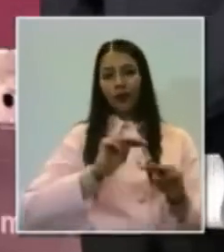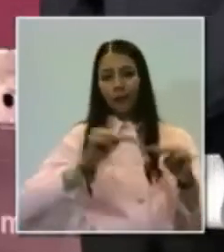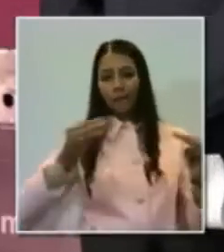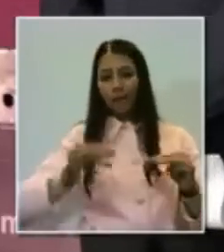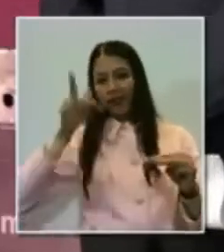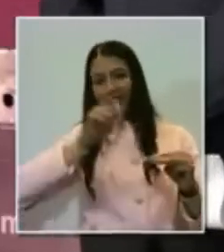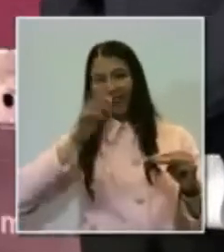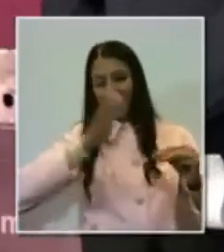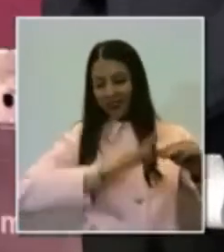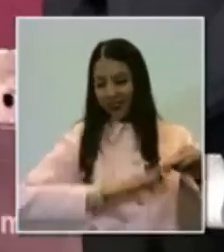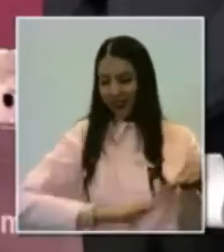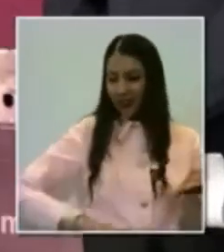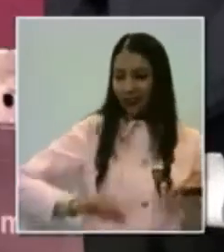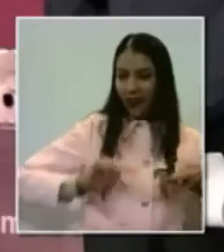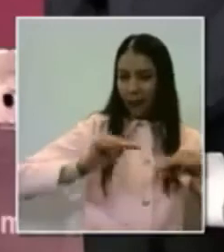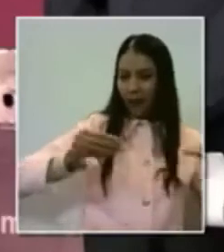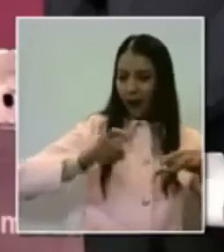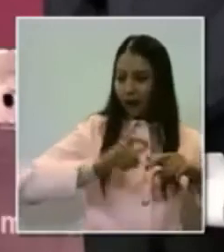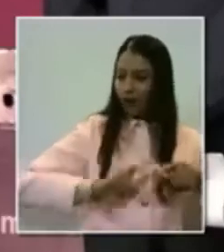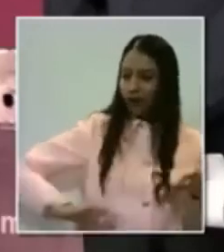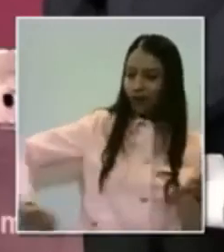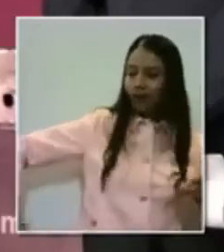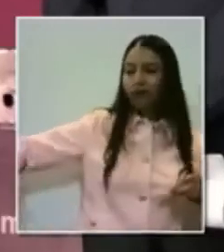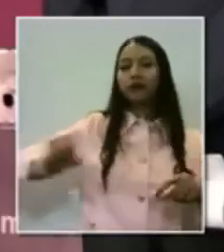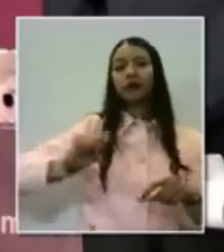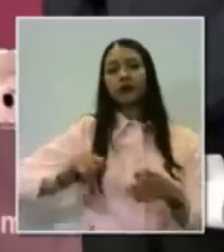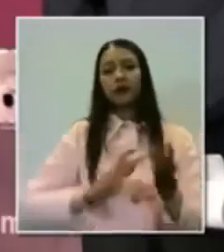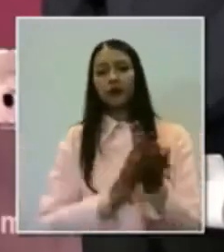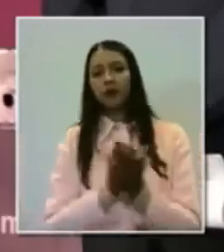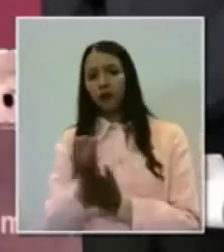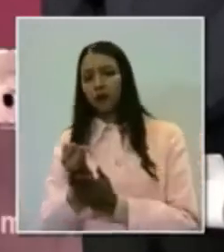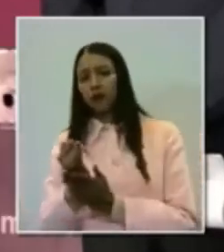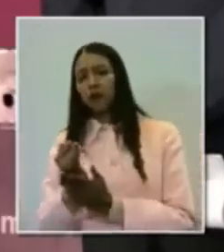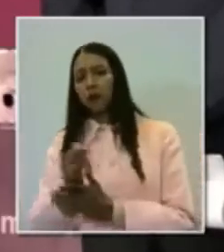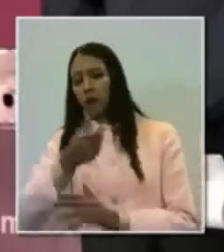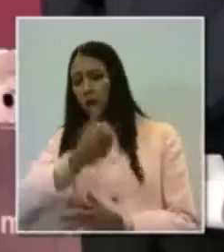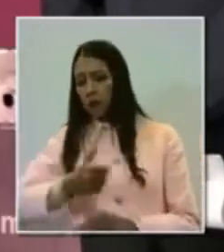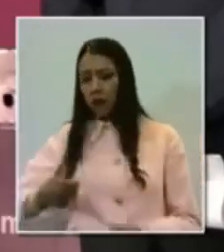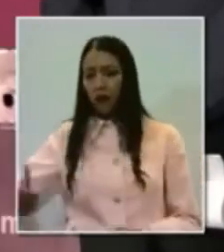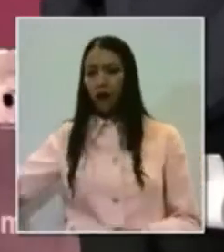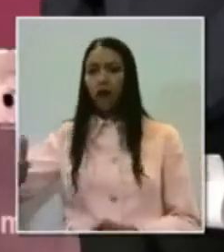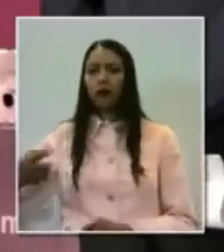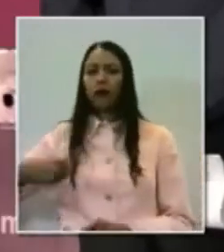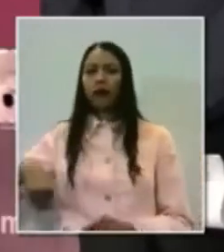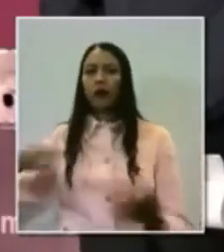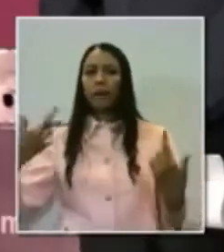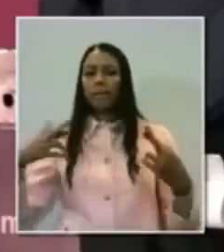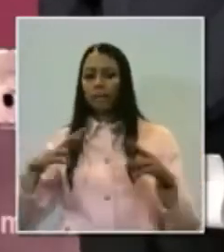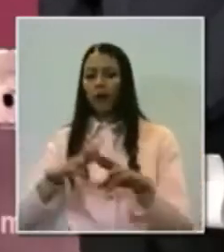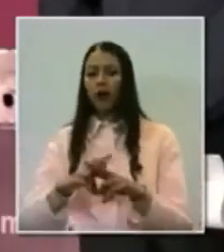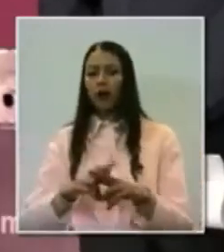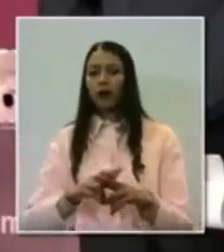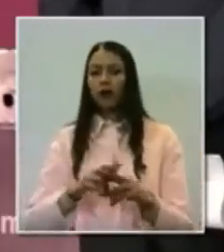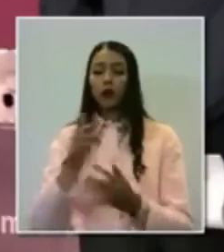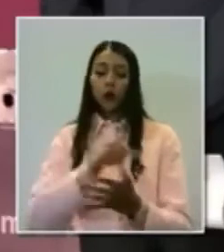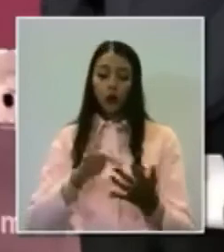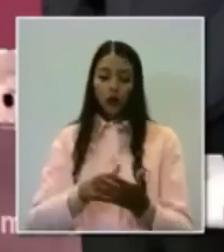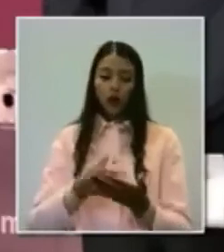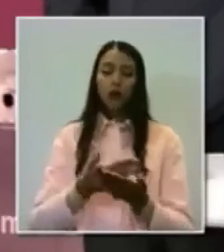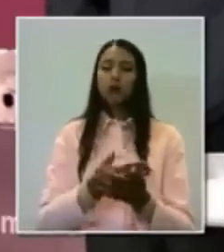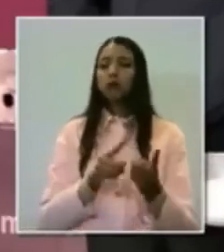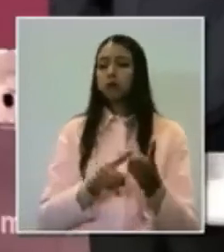Entonces, de esa manera lo hemos estado solventando, con la elección de cada uno de los maestros al lugar de